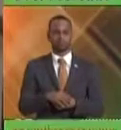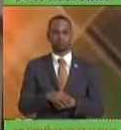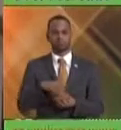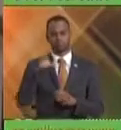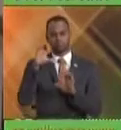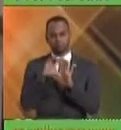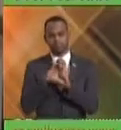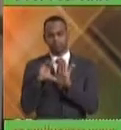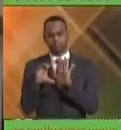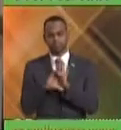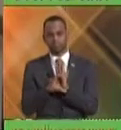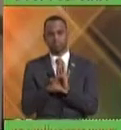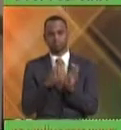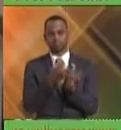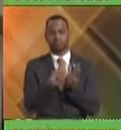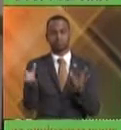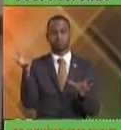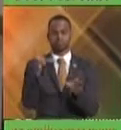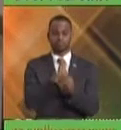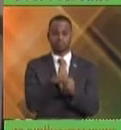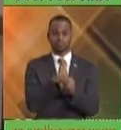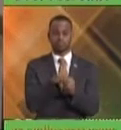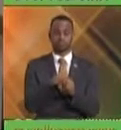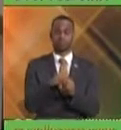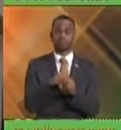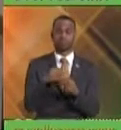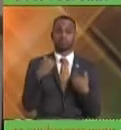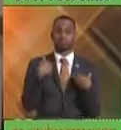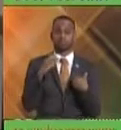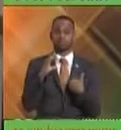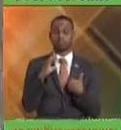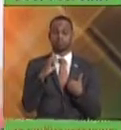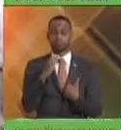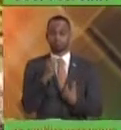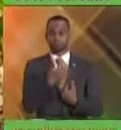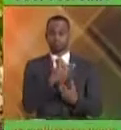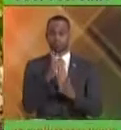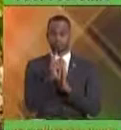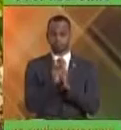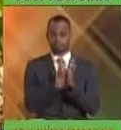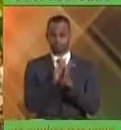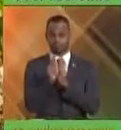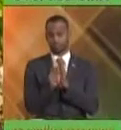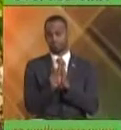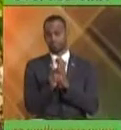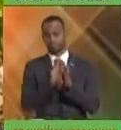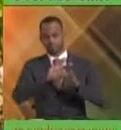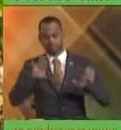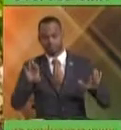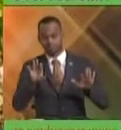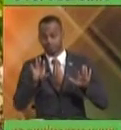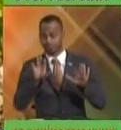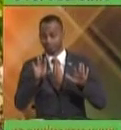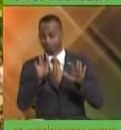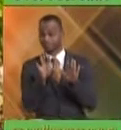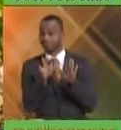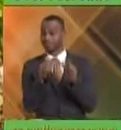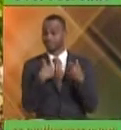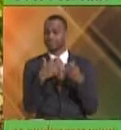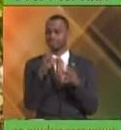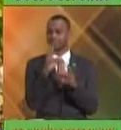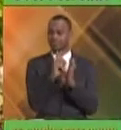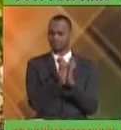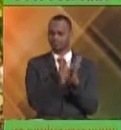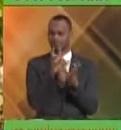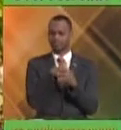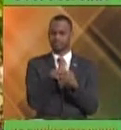yo ya me incluyo claro inclusive hay un vídeo para generarse en el mar inclusive nuestra página web también hay